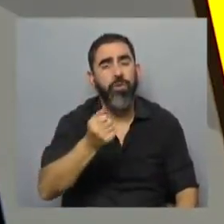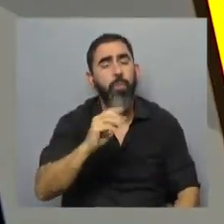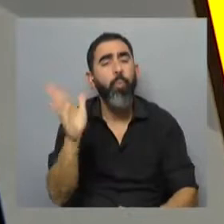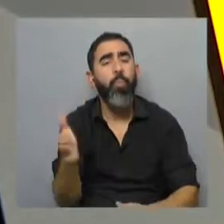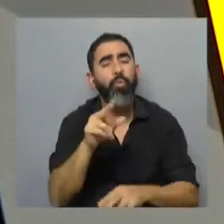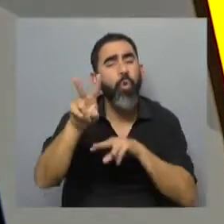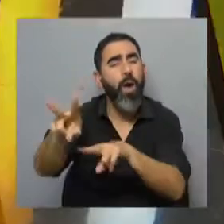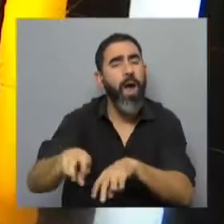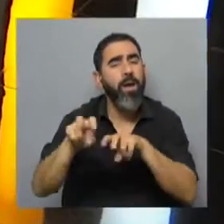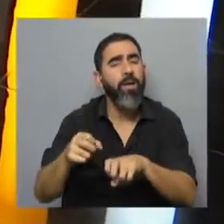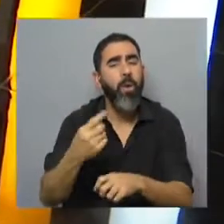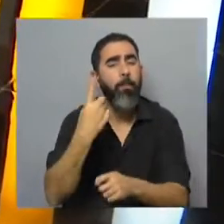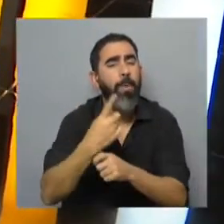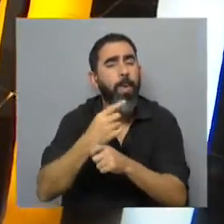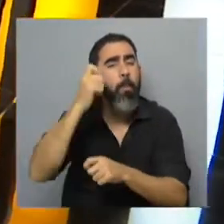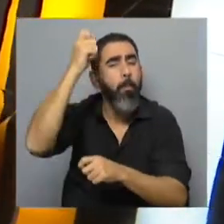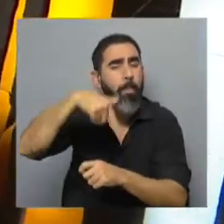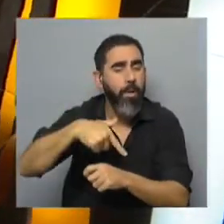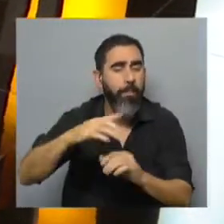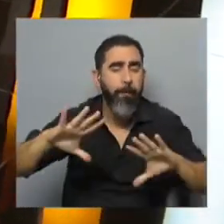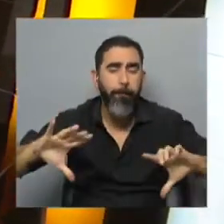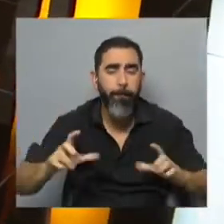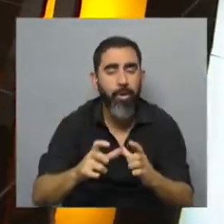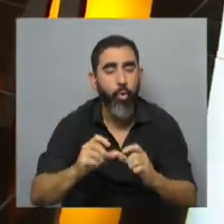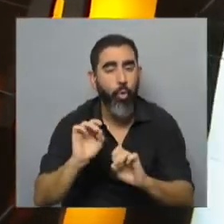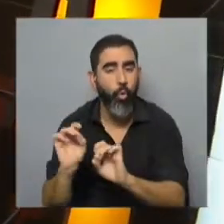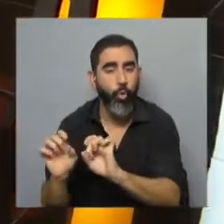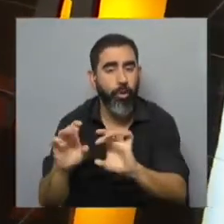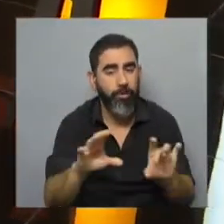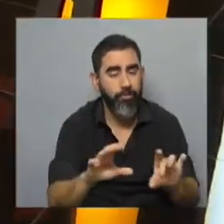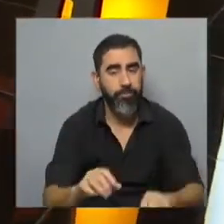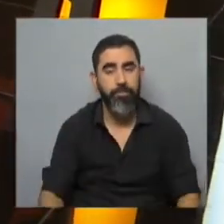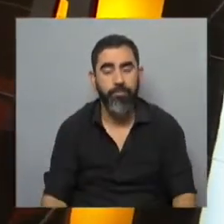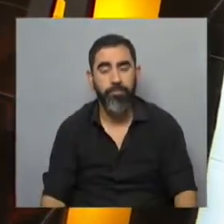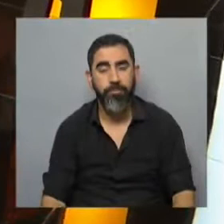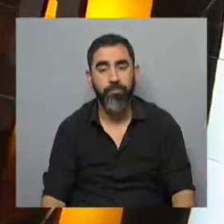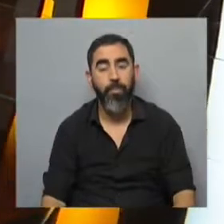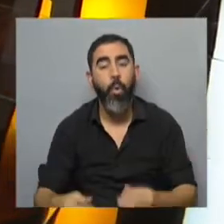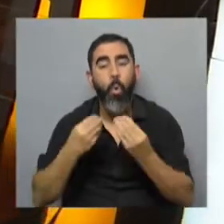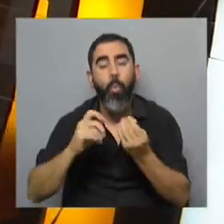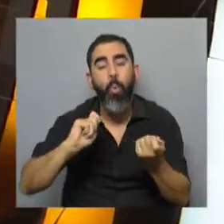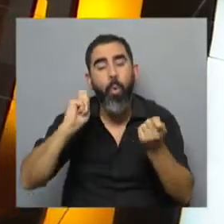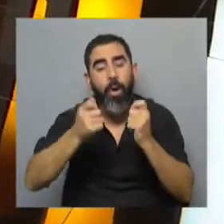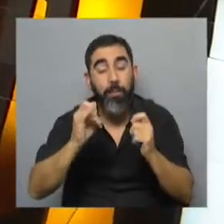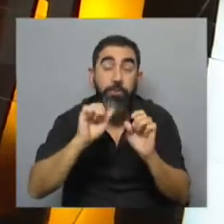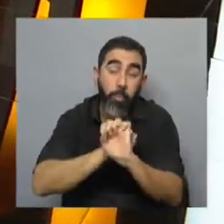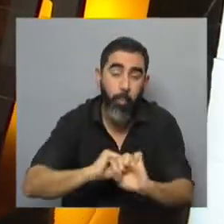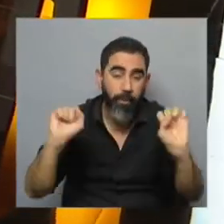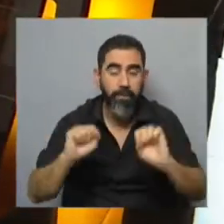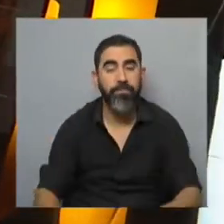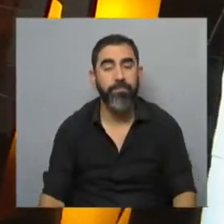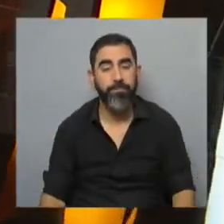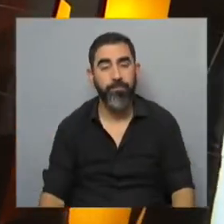¿Cuál sería primero una estrategia para reducir la contaminación? Y después te voy a preguntar sobre cómo revertirlo, si es que se puede. Sí,